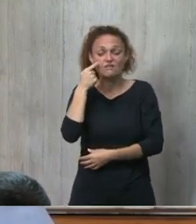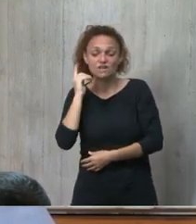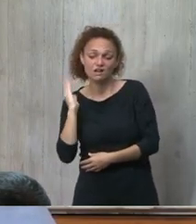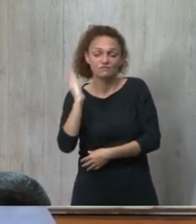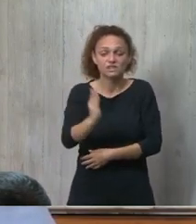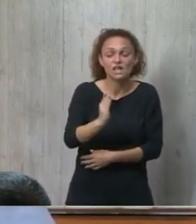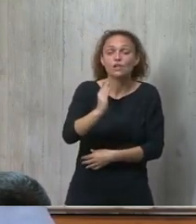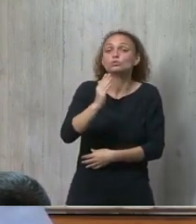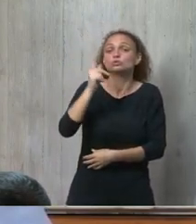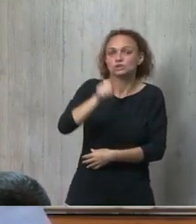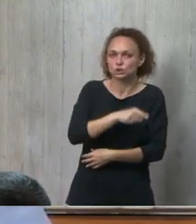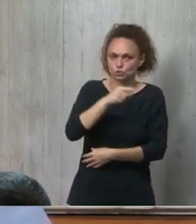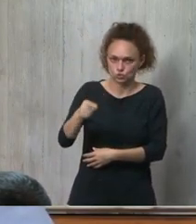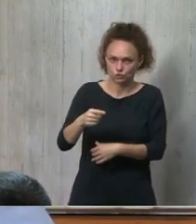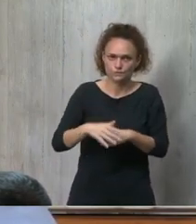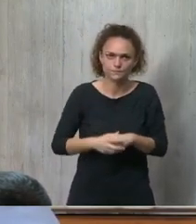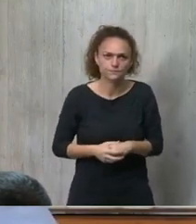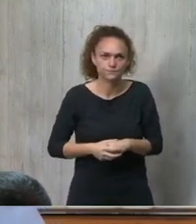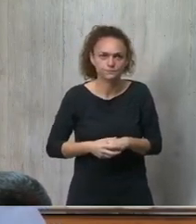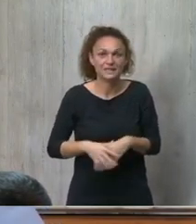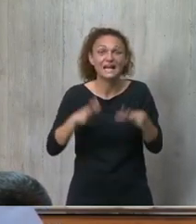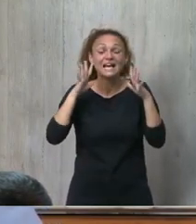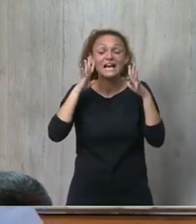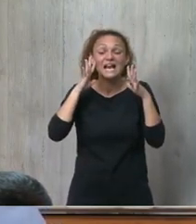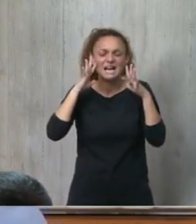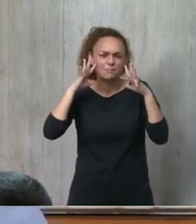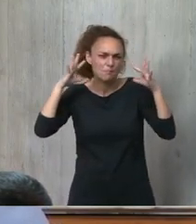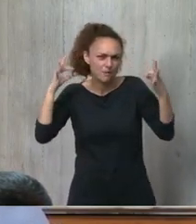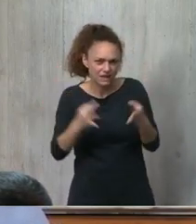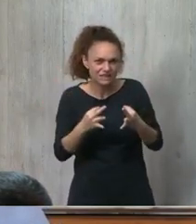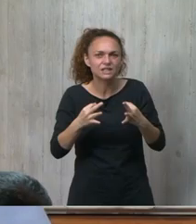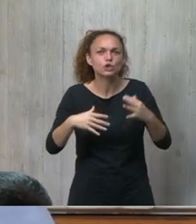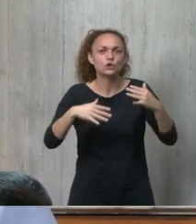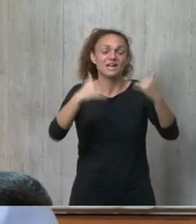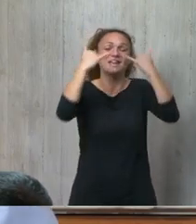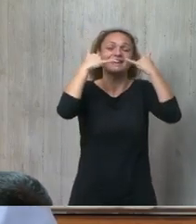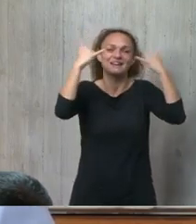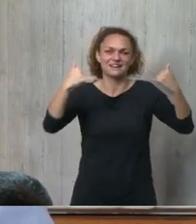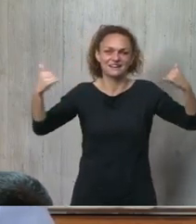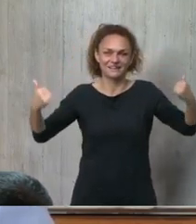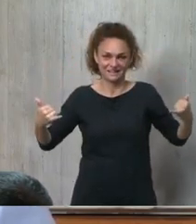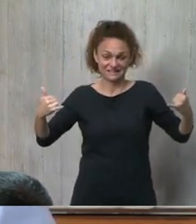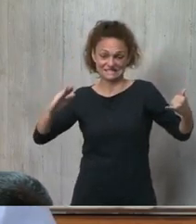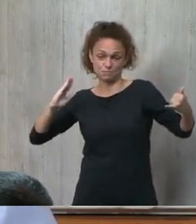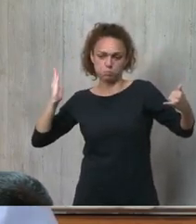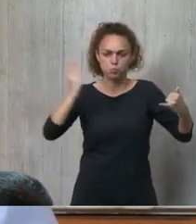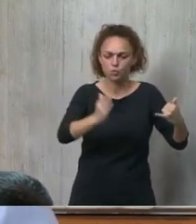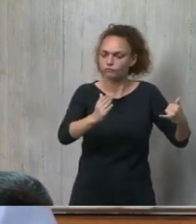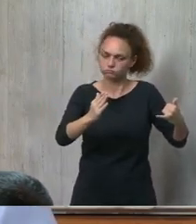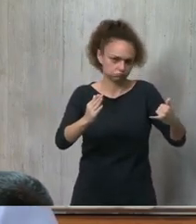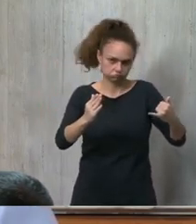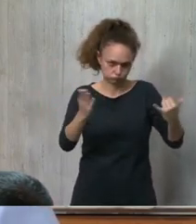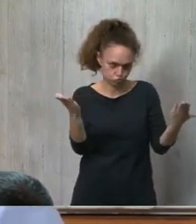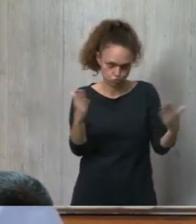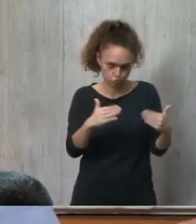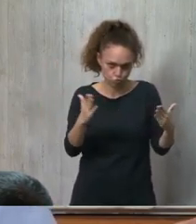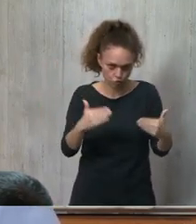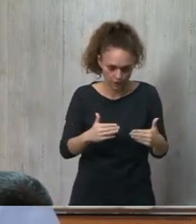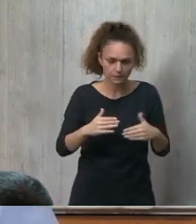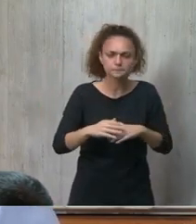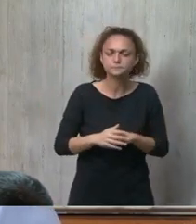sucesivo. El riesgo de afección a una línea eléctrica por ahora ha desaparecido. También se ha solventado